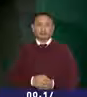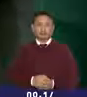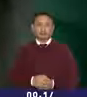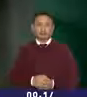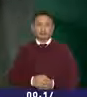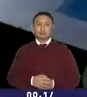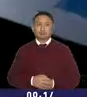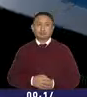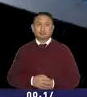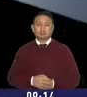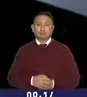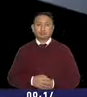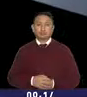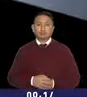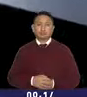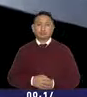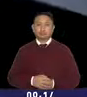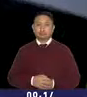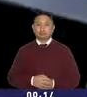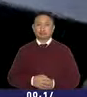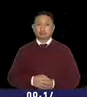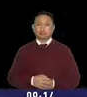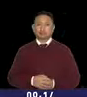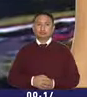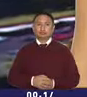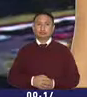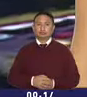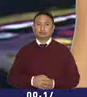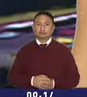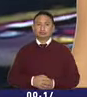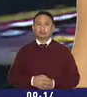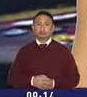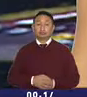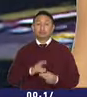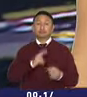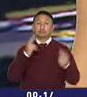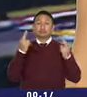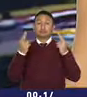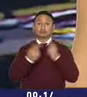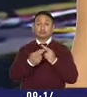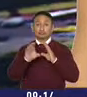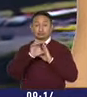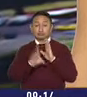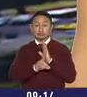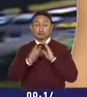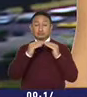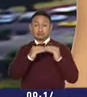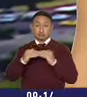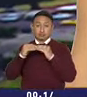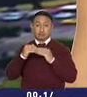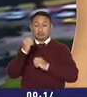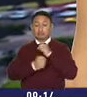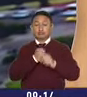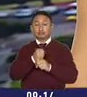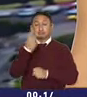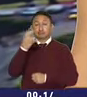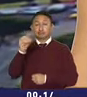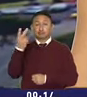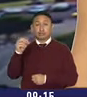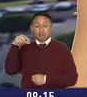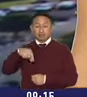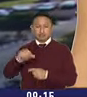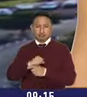ocasional. Informó Valeria Navarro. Reformas efectuadas al Código de la Democracia en el 2020 se pondrán